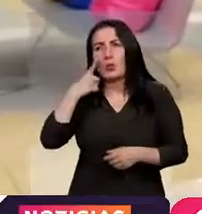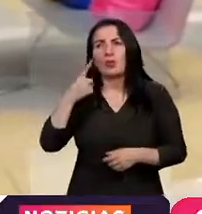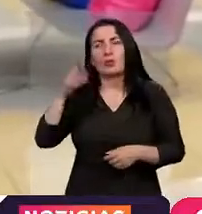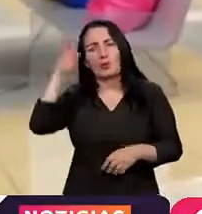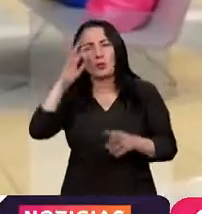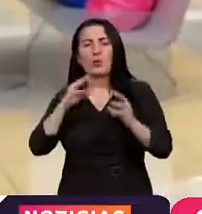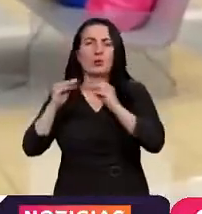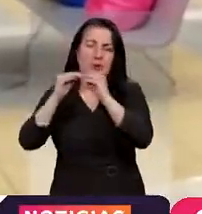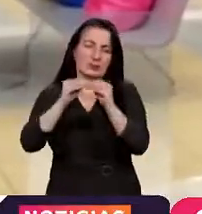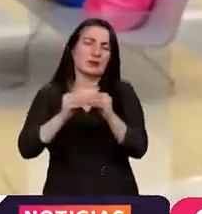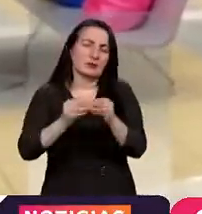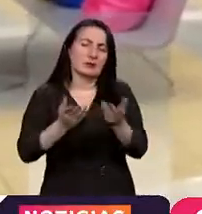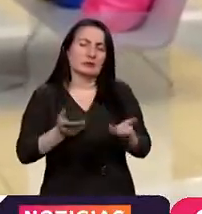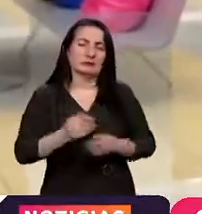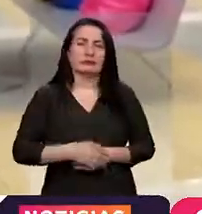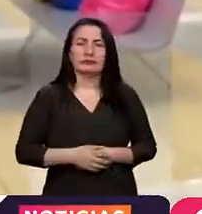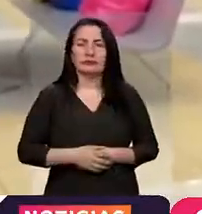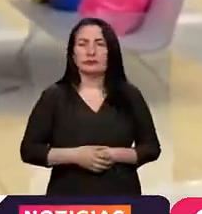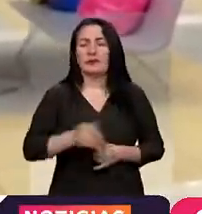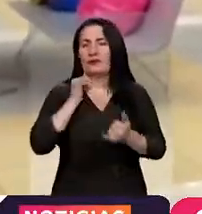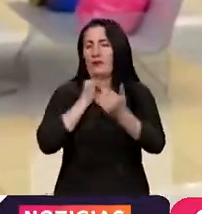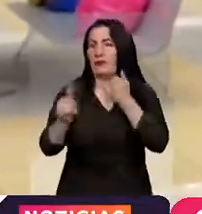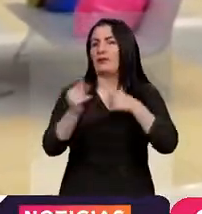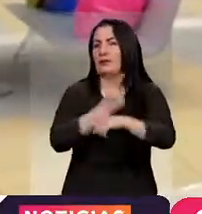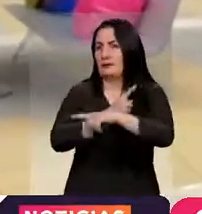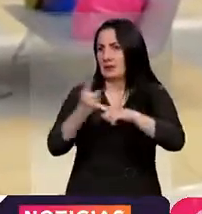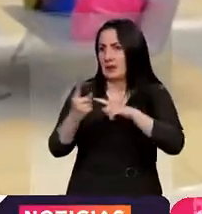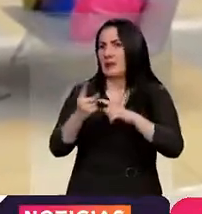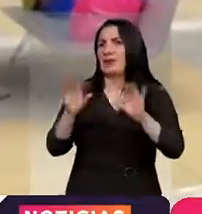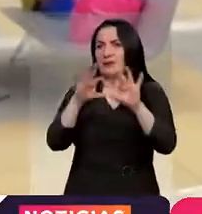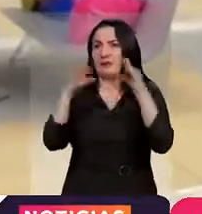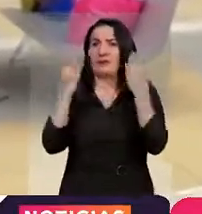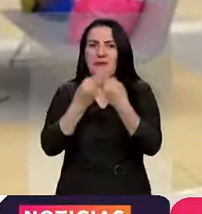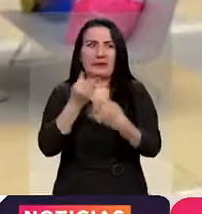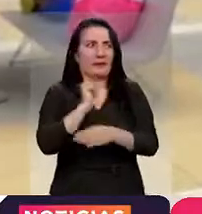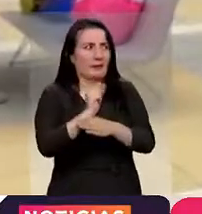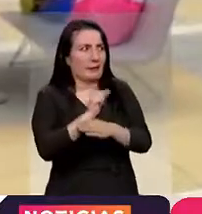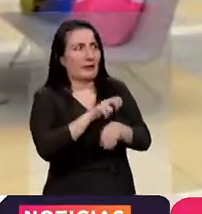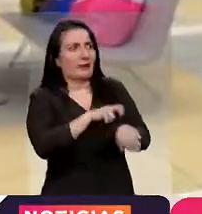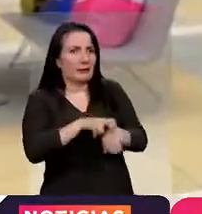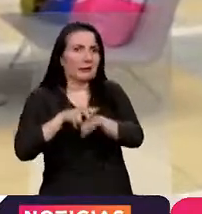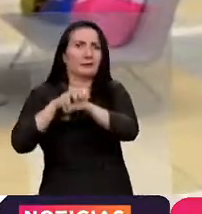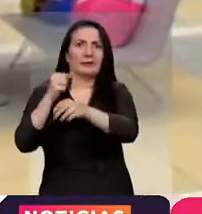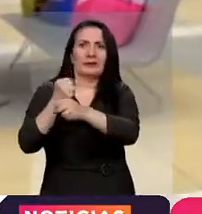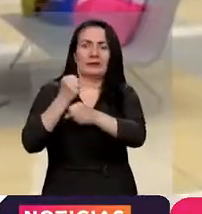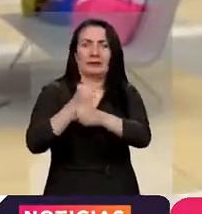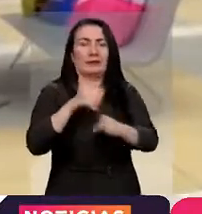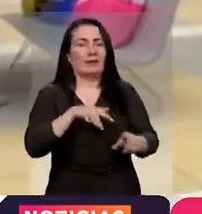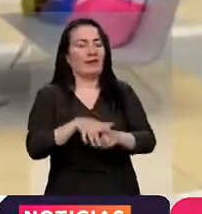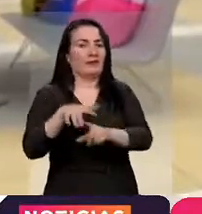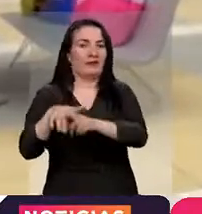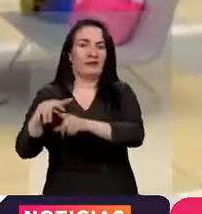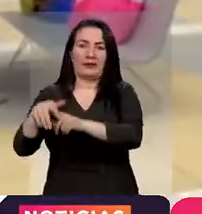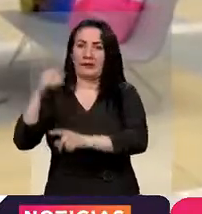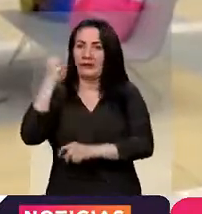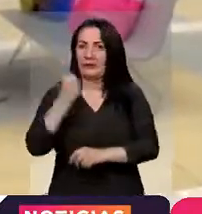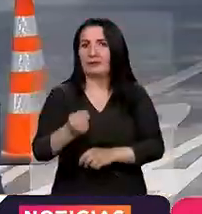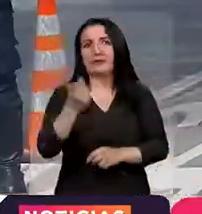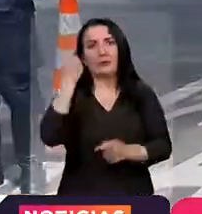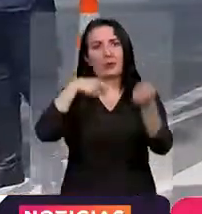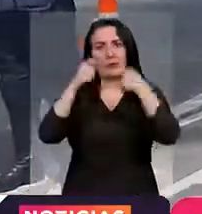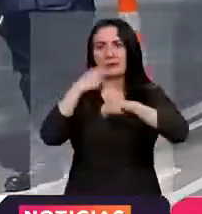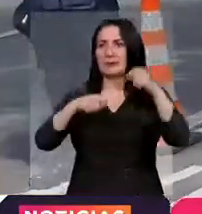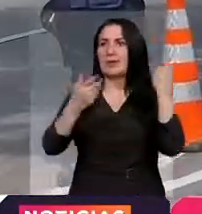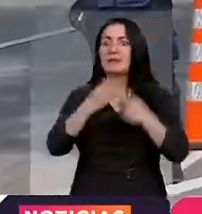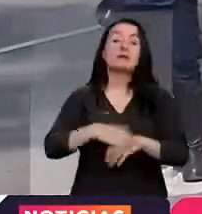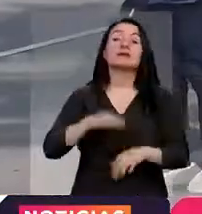consenso porque igual los fines de semana es para pasar en familia y también muchas personas que trabajan y esto va a afectar también a muchos comerciantes.